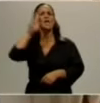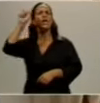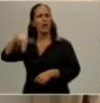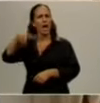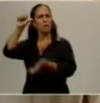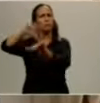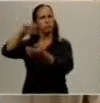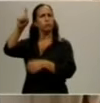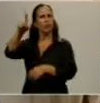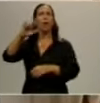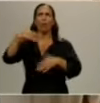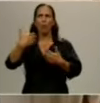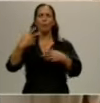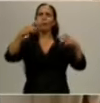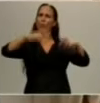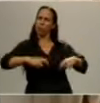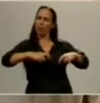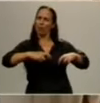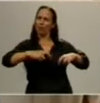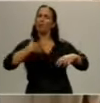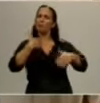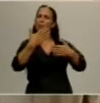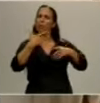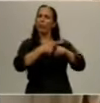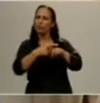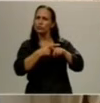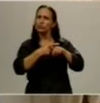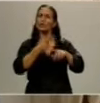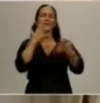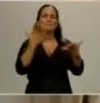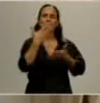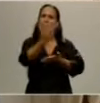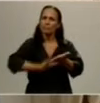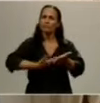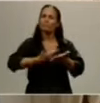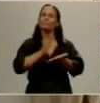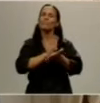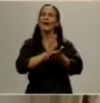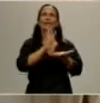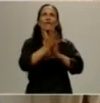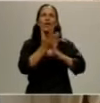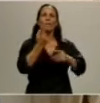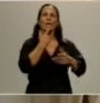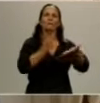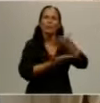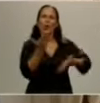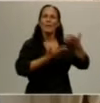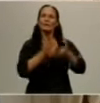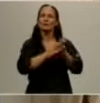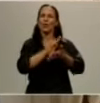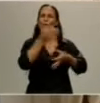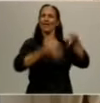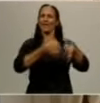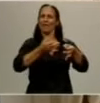aceptara sentarse a discutir un acuerdo, un memorándum de entendimiento para la cooperación judicial. ¿Para lograr